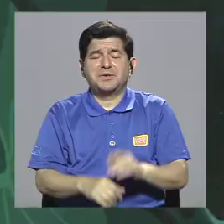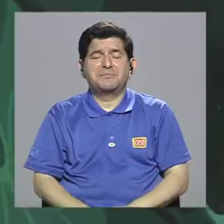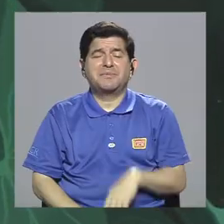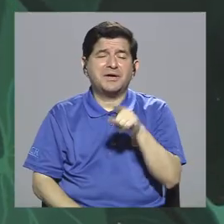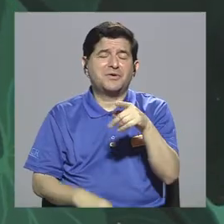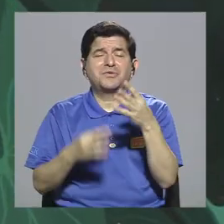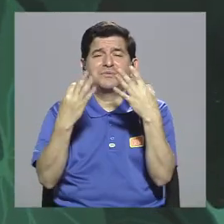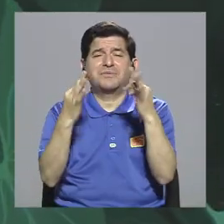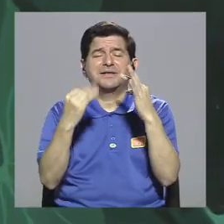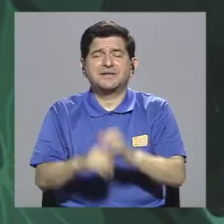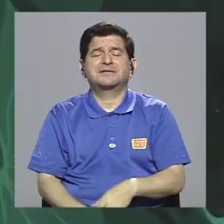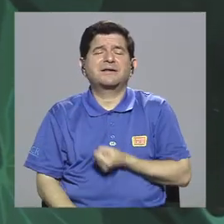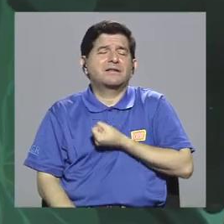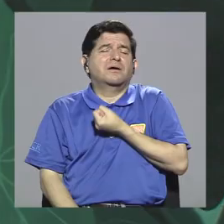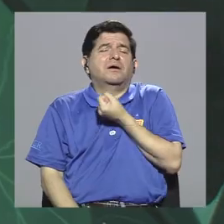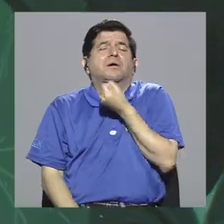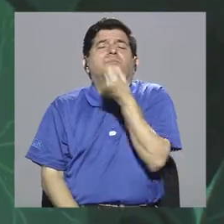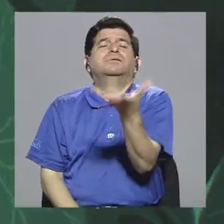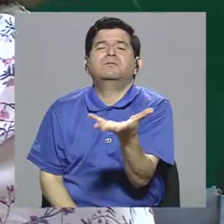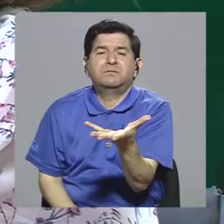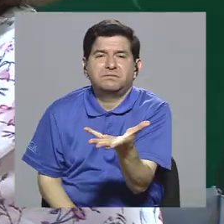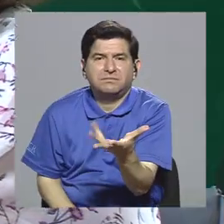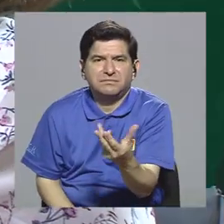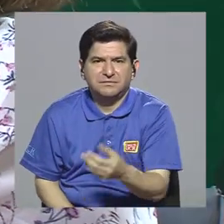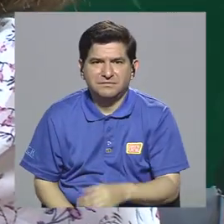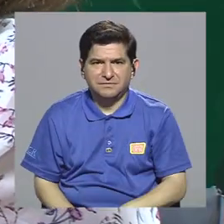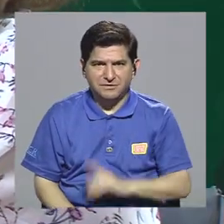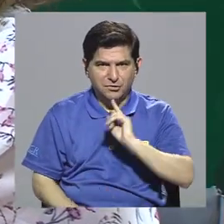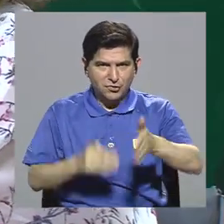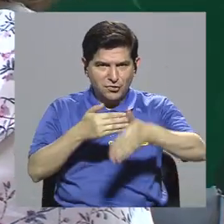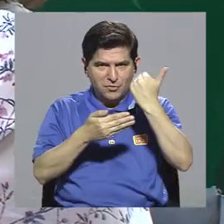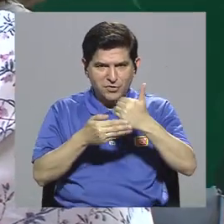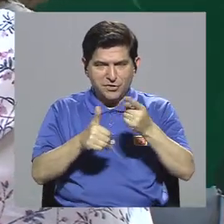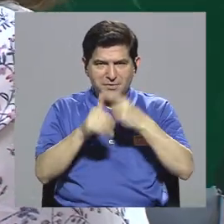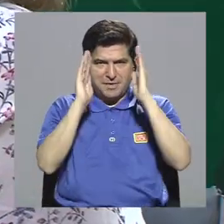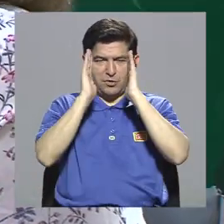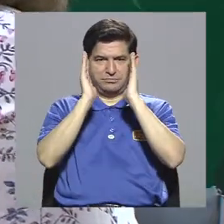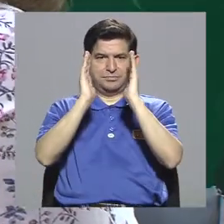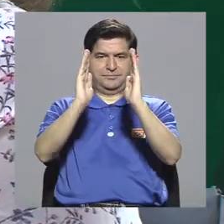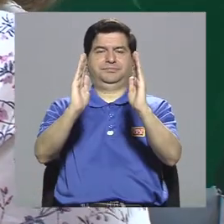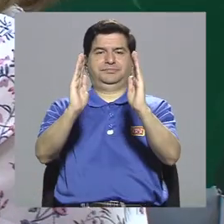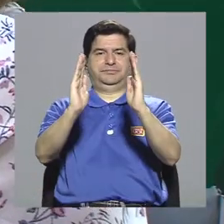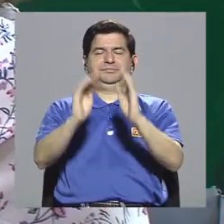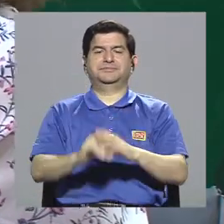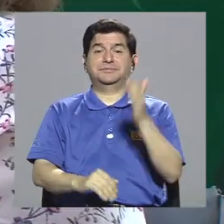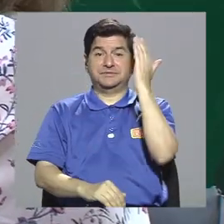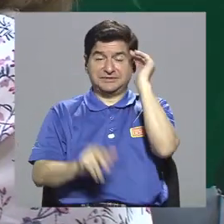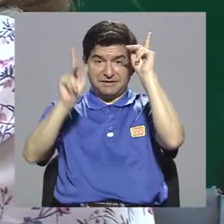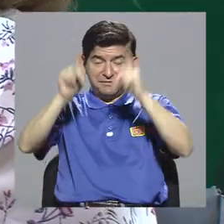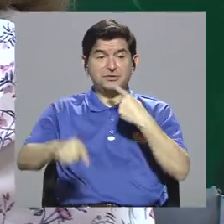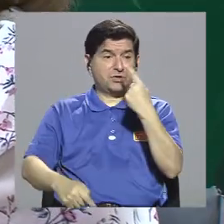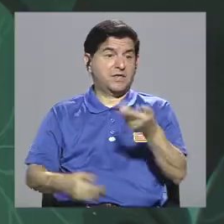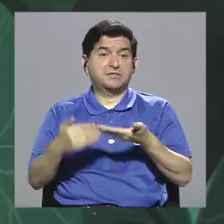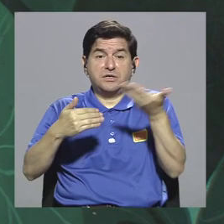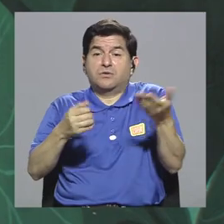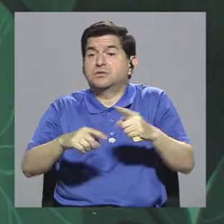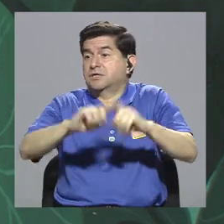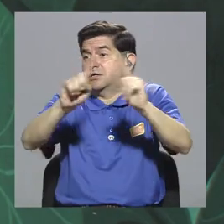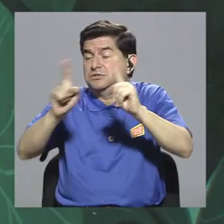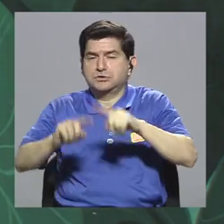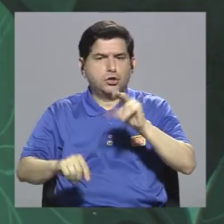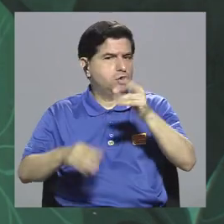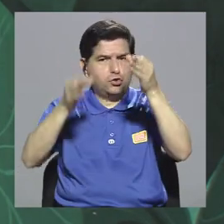tener. Entonces, como usted decía, ¿verdad?, prestar la atención y saber que la persona puede decir cualquier cosa, nada más no juzgarlo.